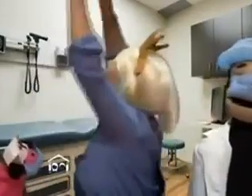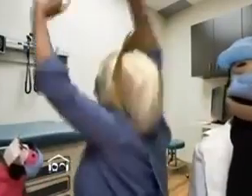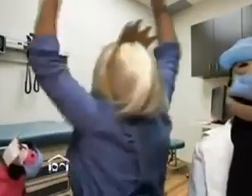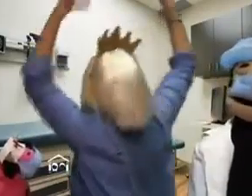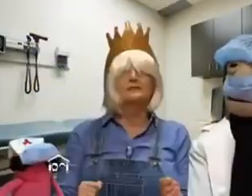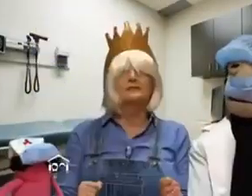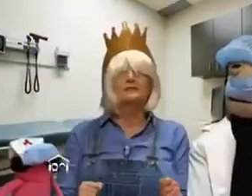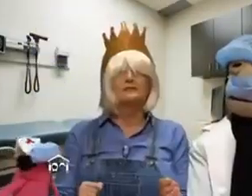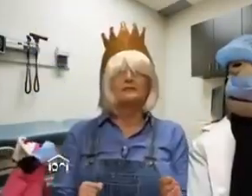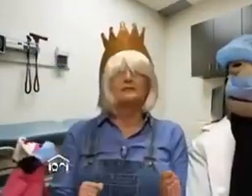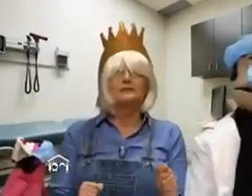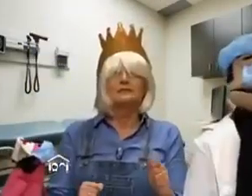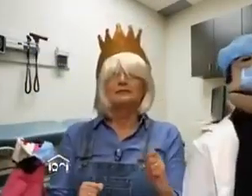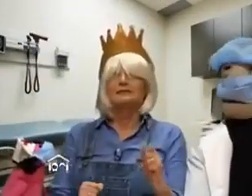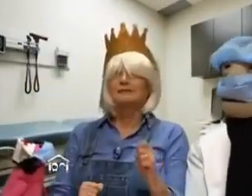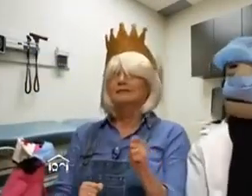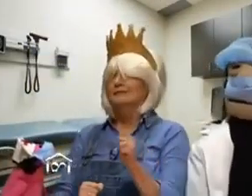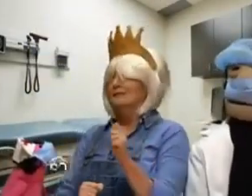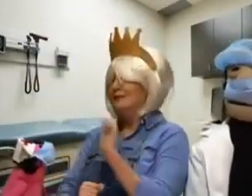cha-cha-cha.